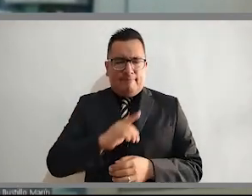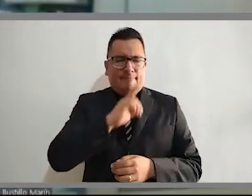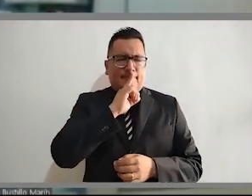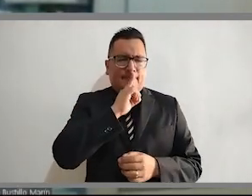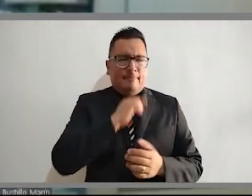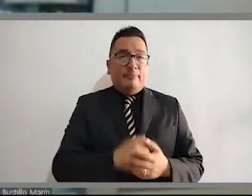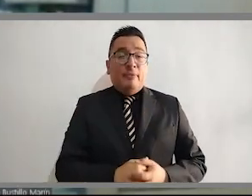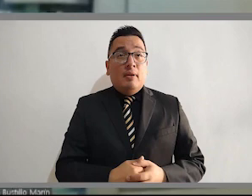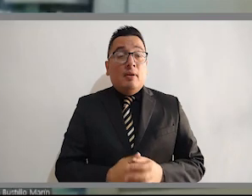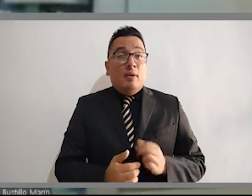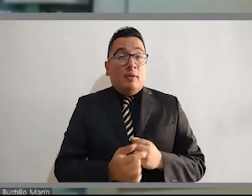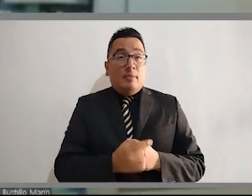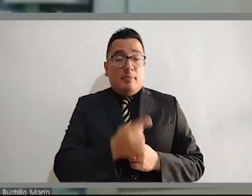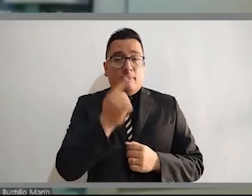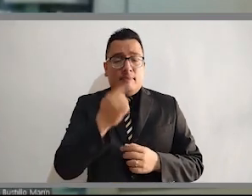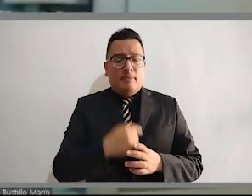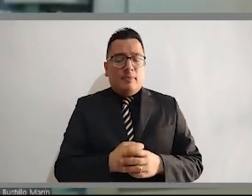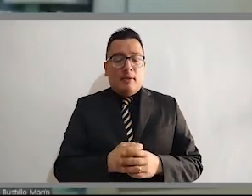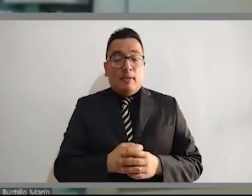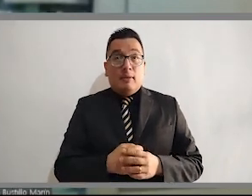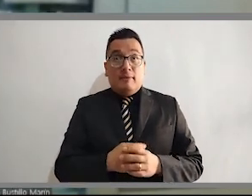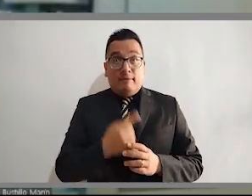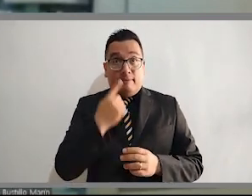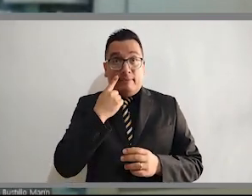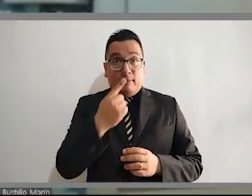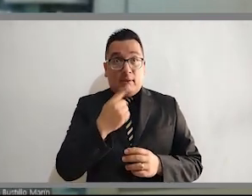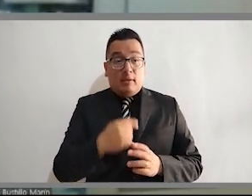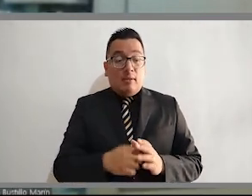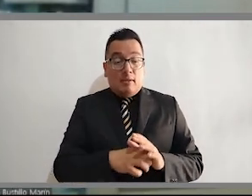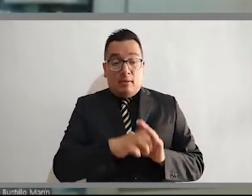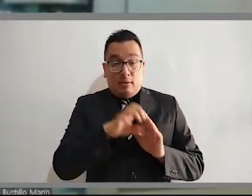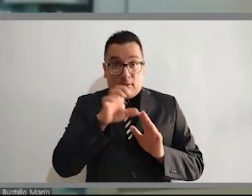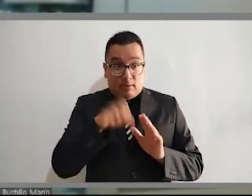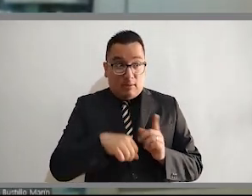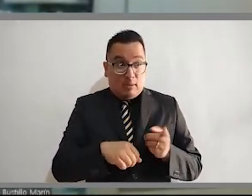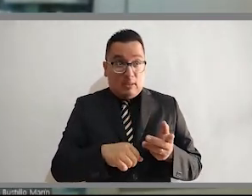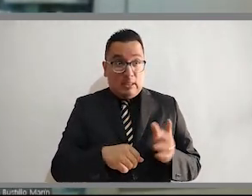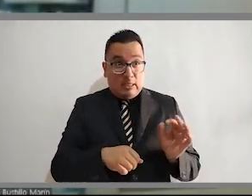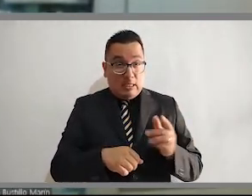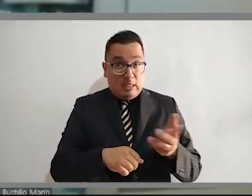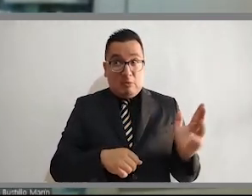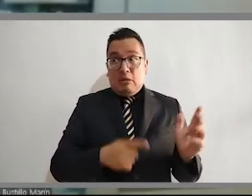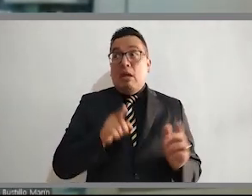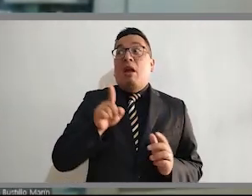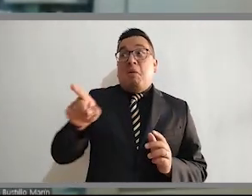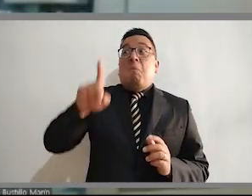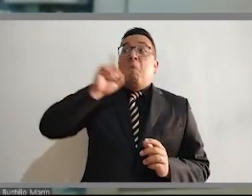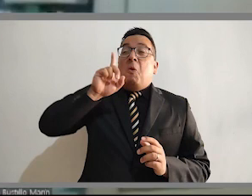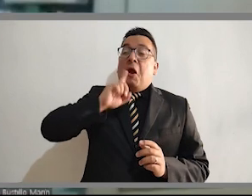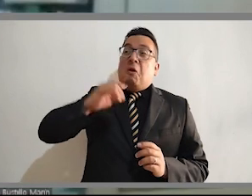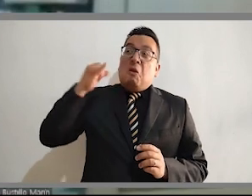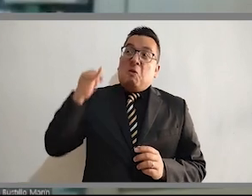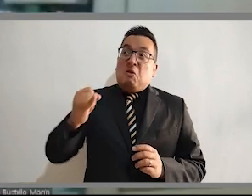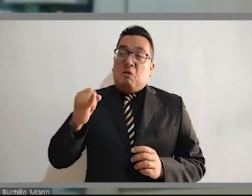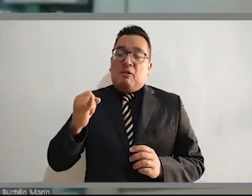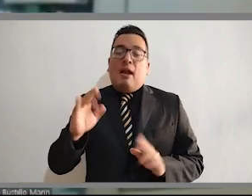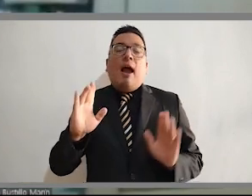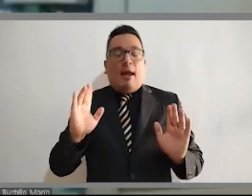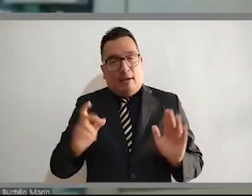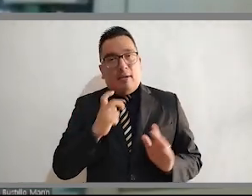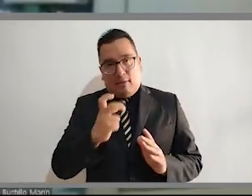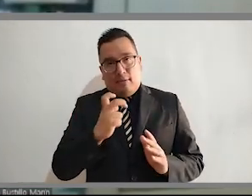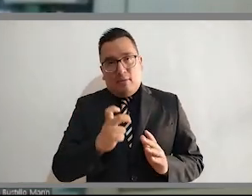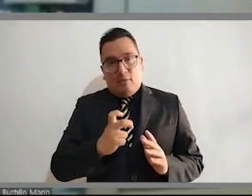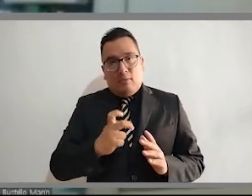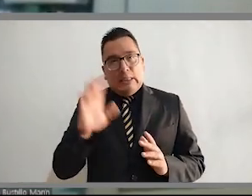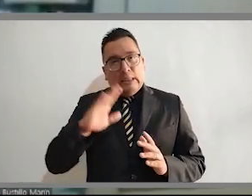Tiene que tener cargado siempre el elemento género por el hecho de ser mujeres. Si